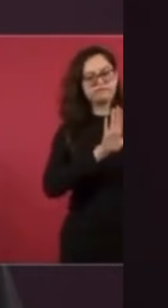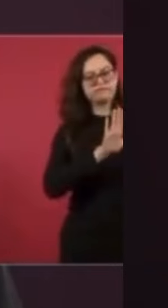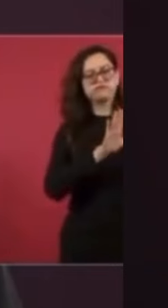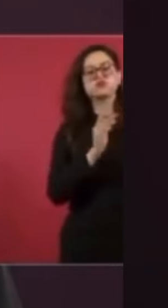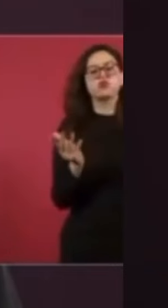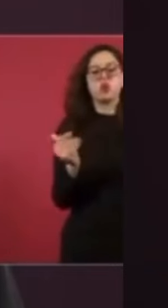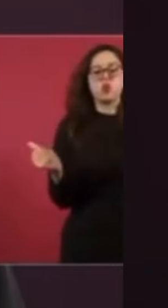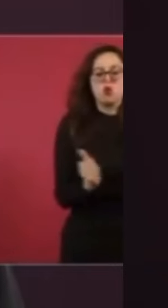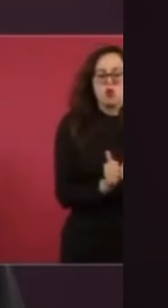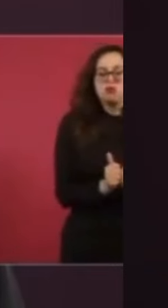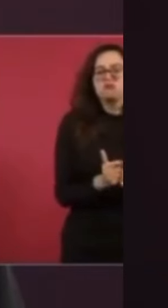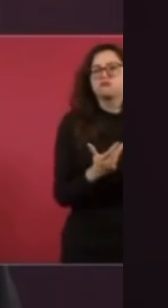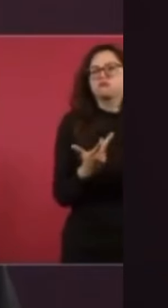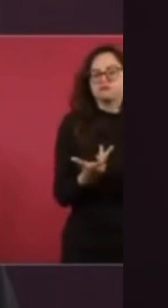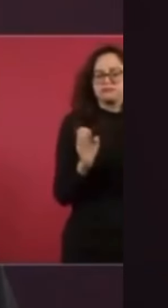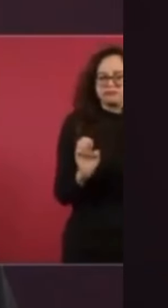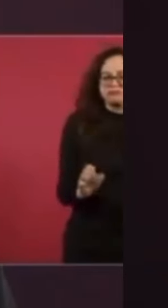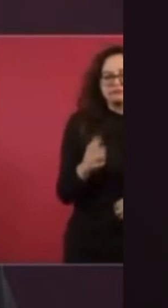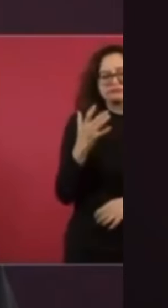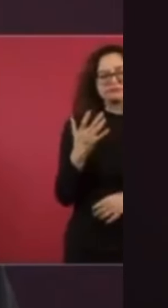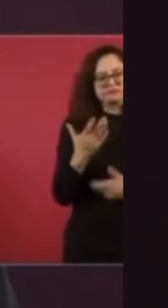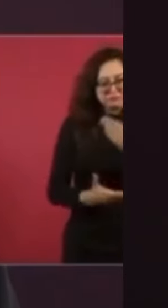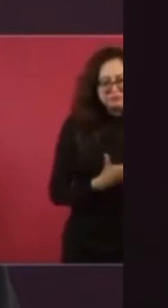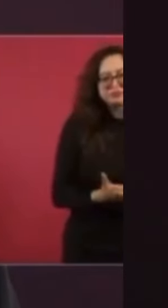de manera elegante, ¿no?